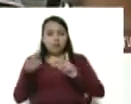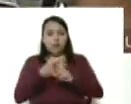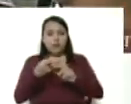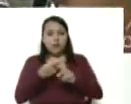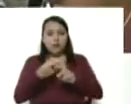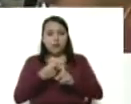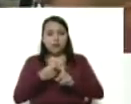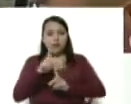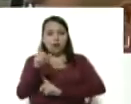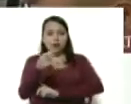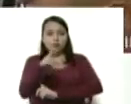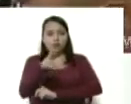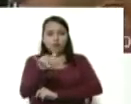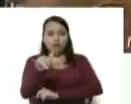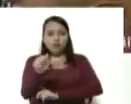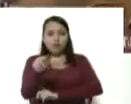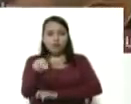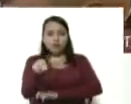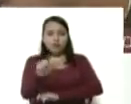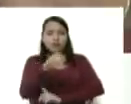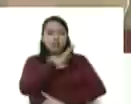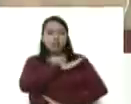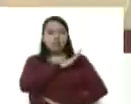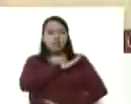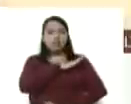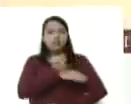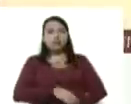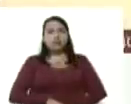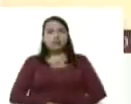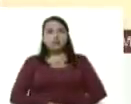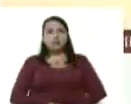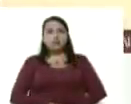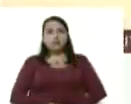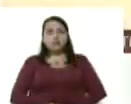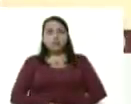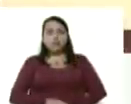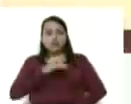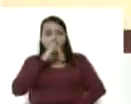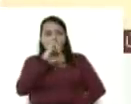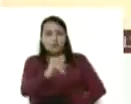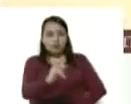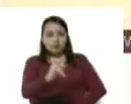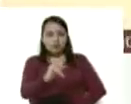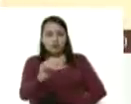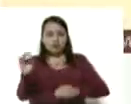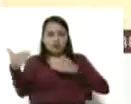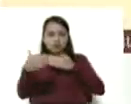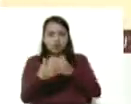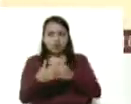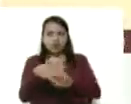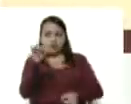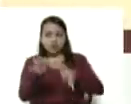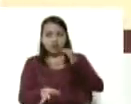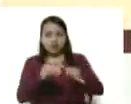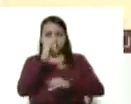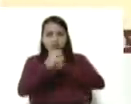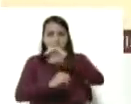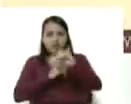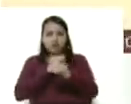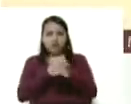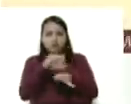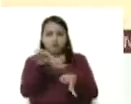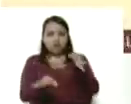es que Guyana presenta una demanda unilateral ante la Corte Internacional de